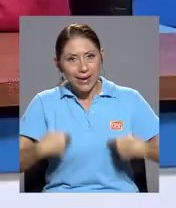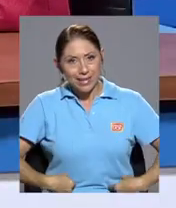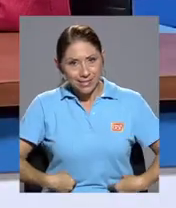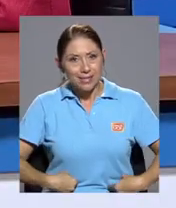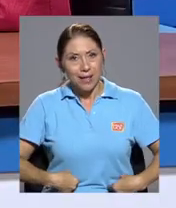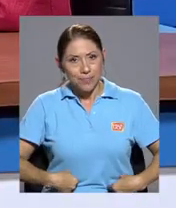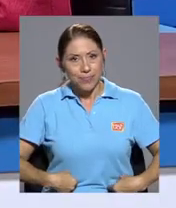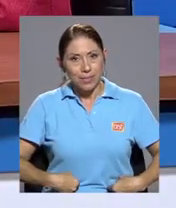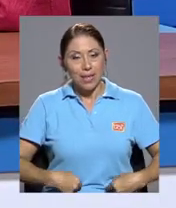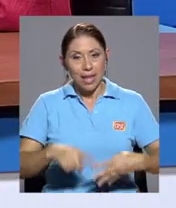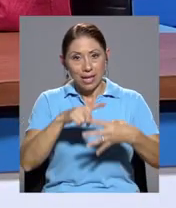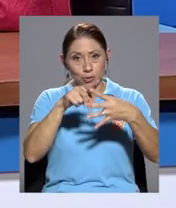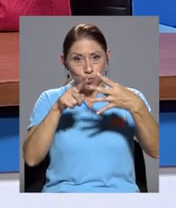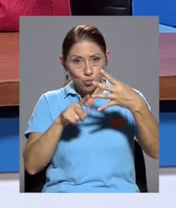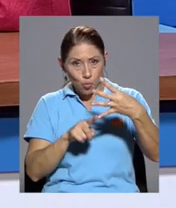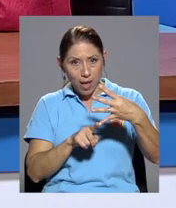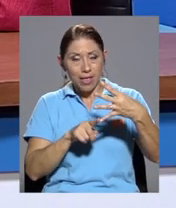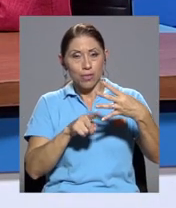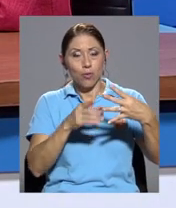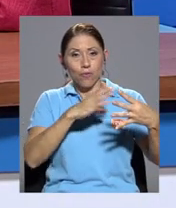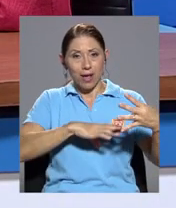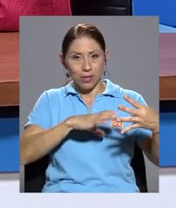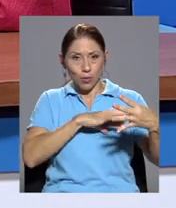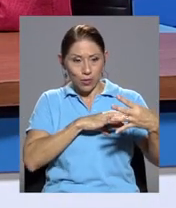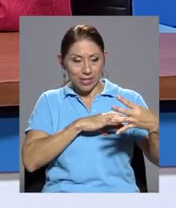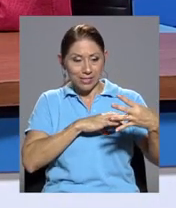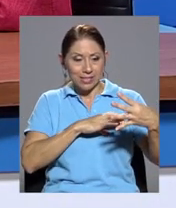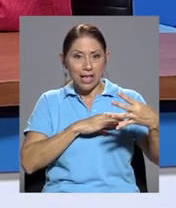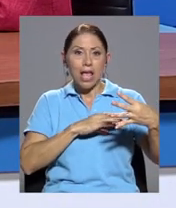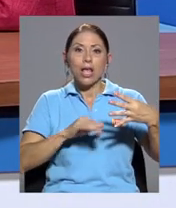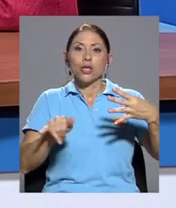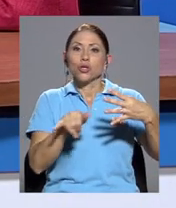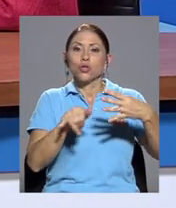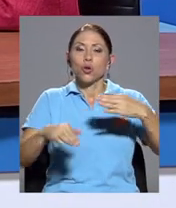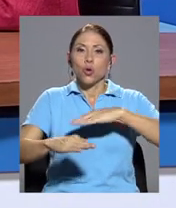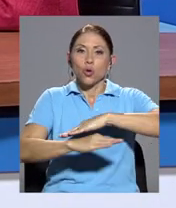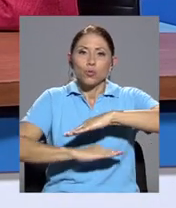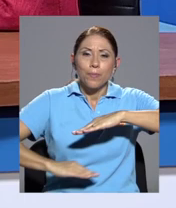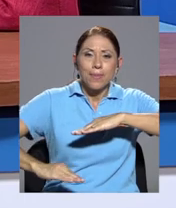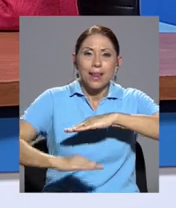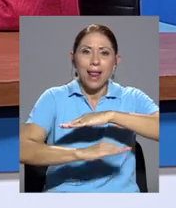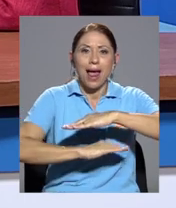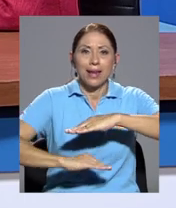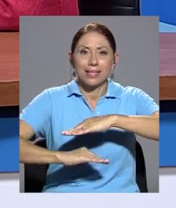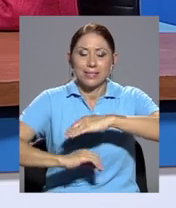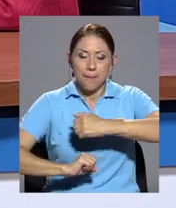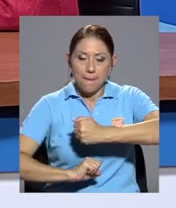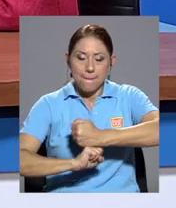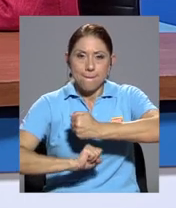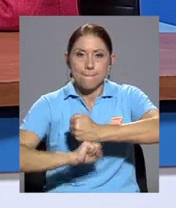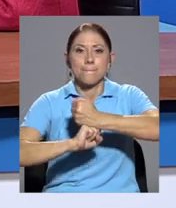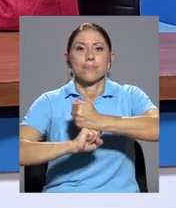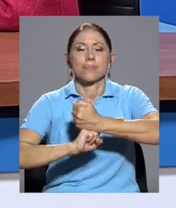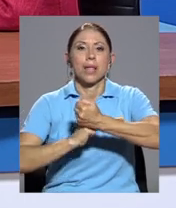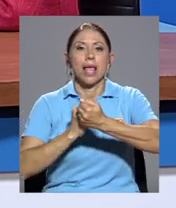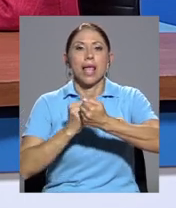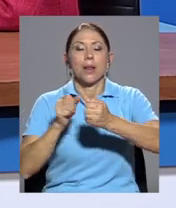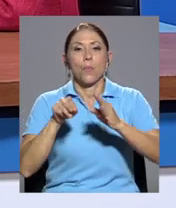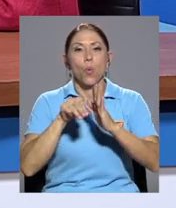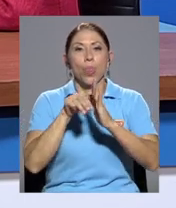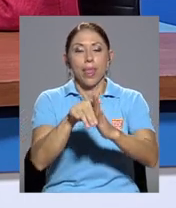factores se van a convertir en los pilares que asientan el modelo